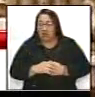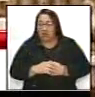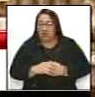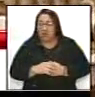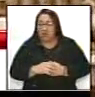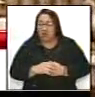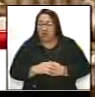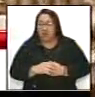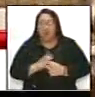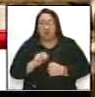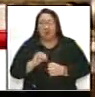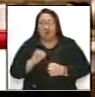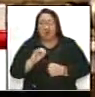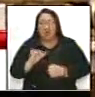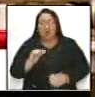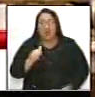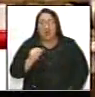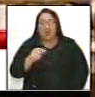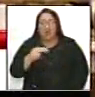Marco Miyashiro, presente,